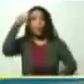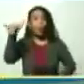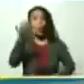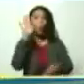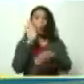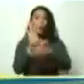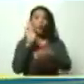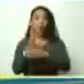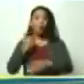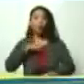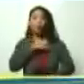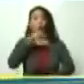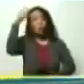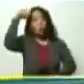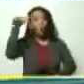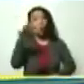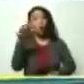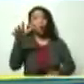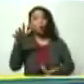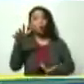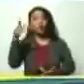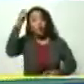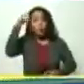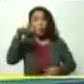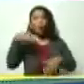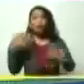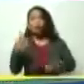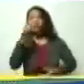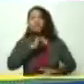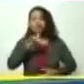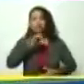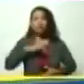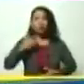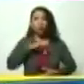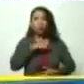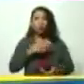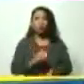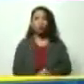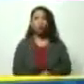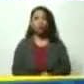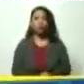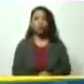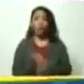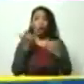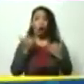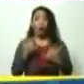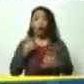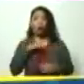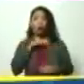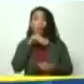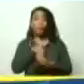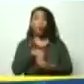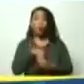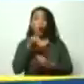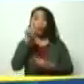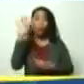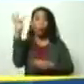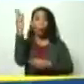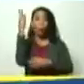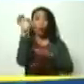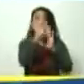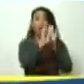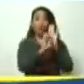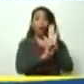cuidamos al pueblo y el pueblo resistió hemos resistido y ahora hemos entrado en una cuarta etapa